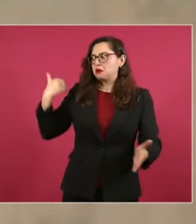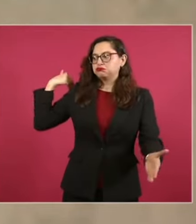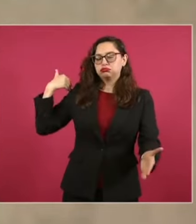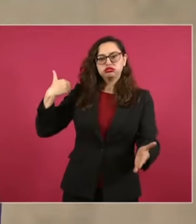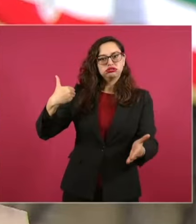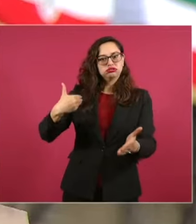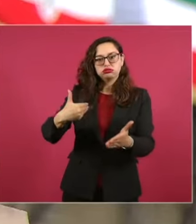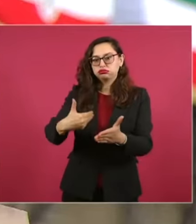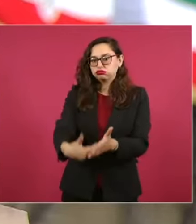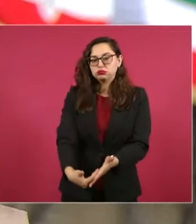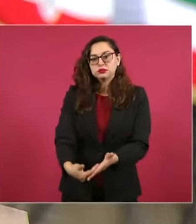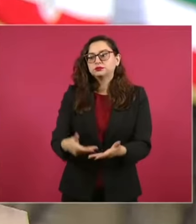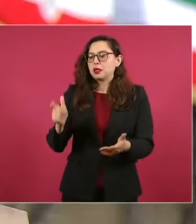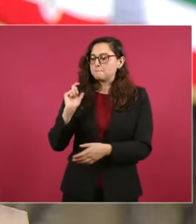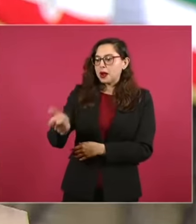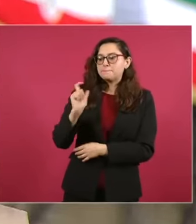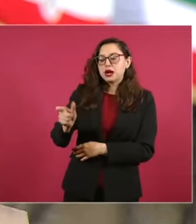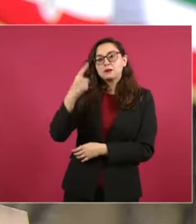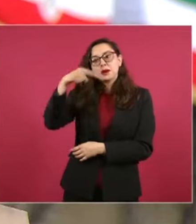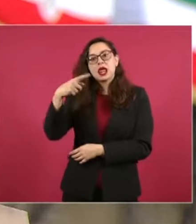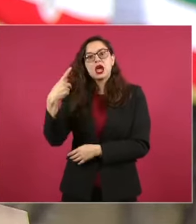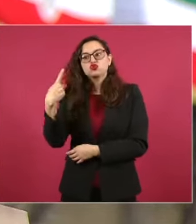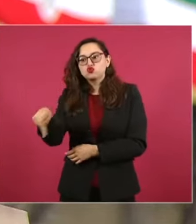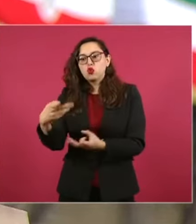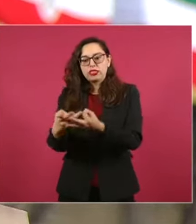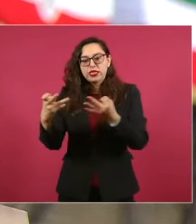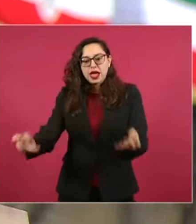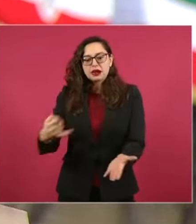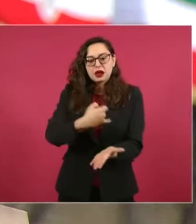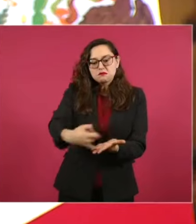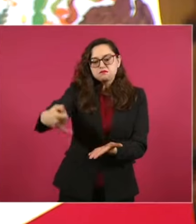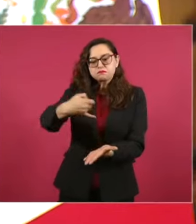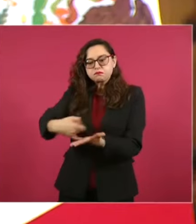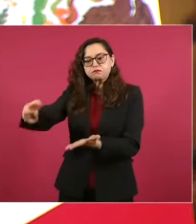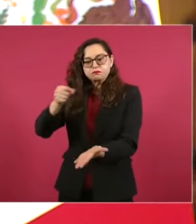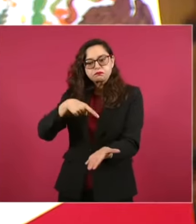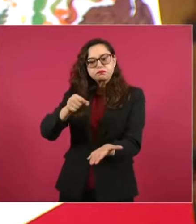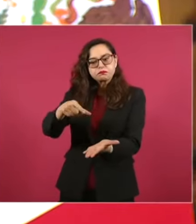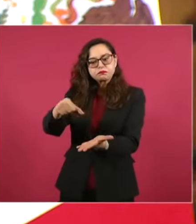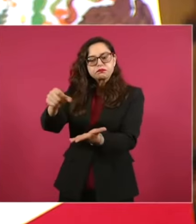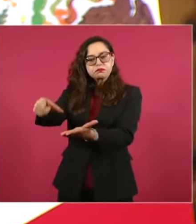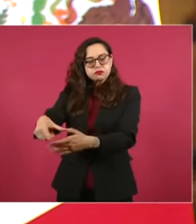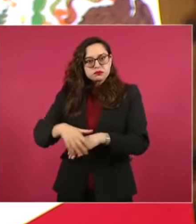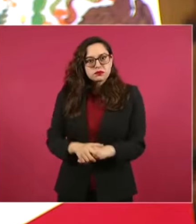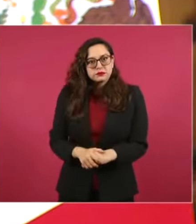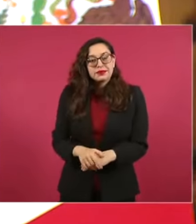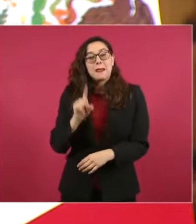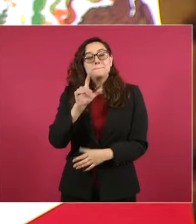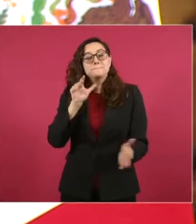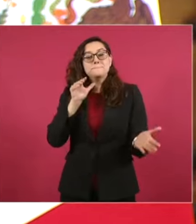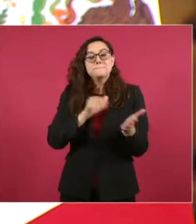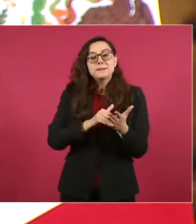gobierno para cultivar sus parcelas, lo que les ha permitido plantar